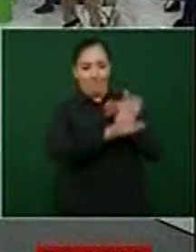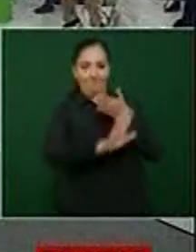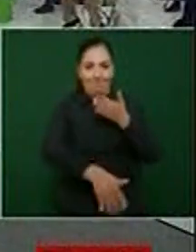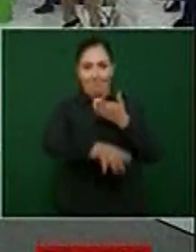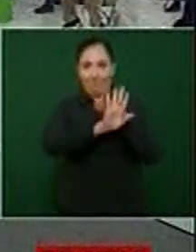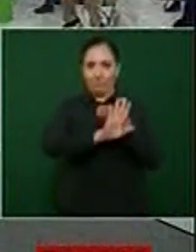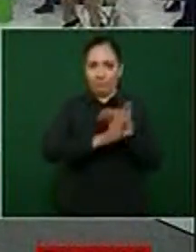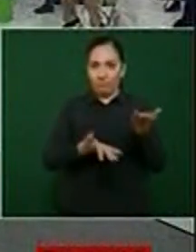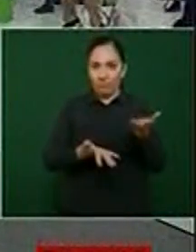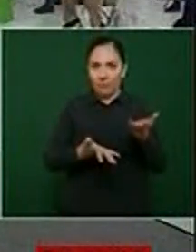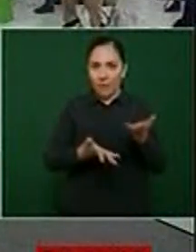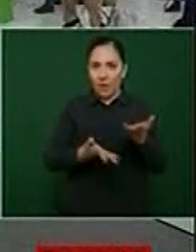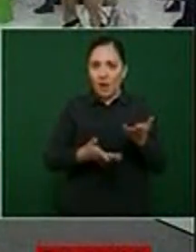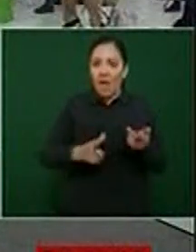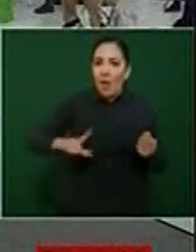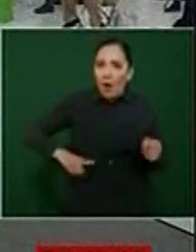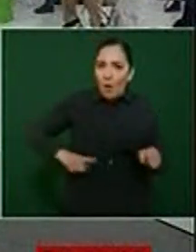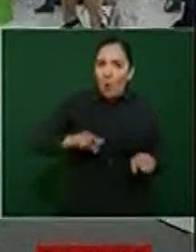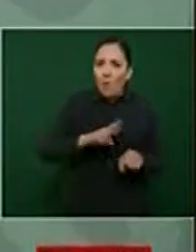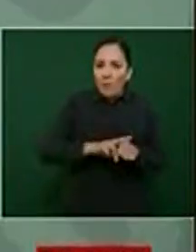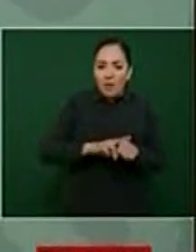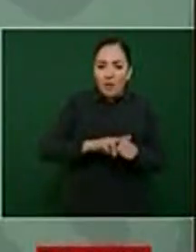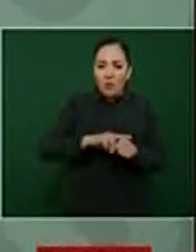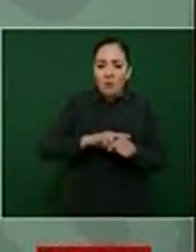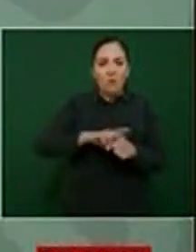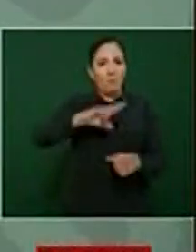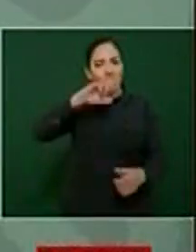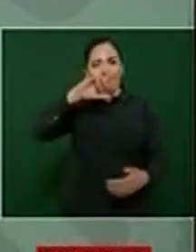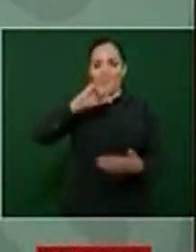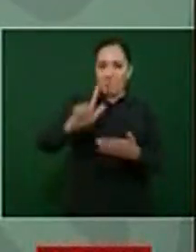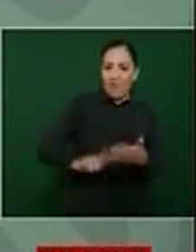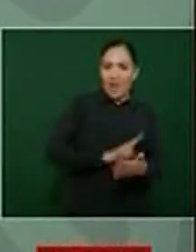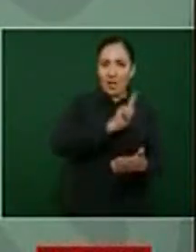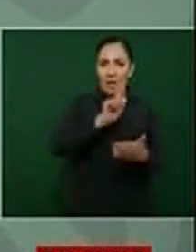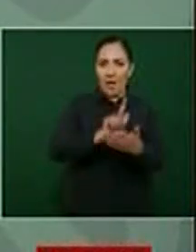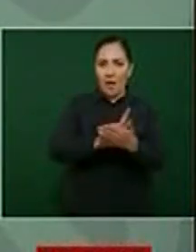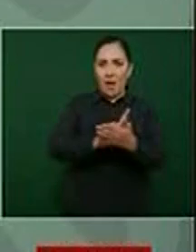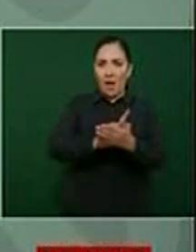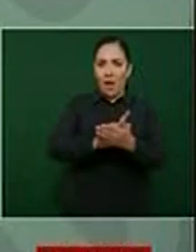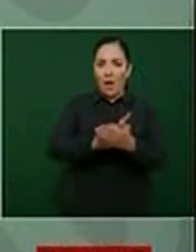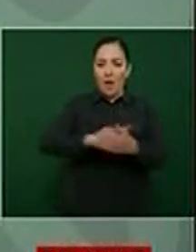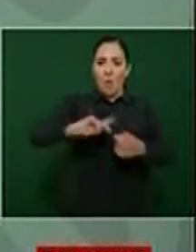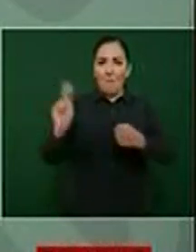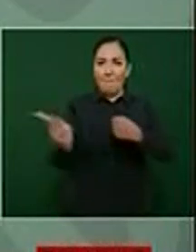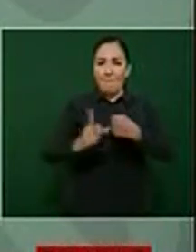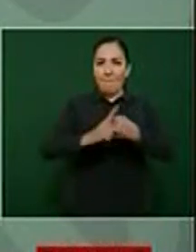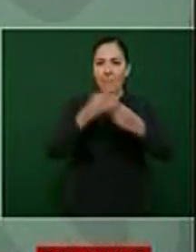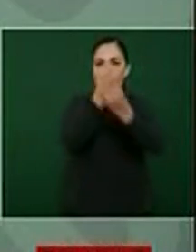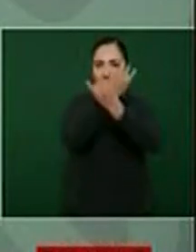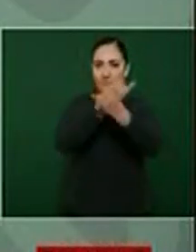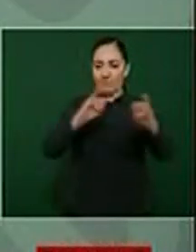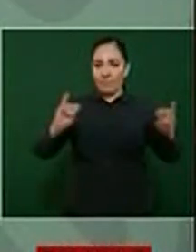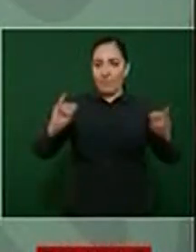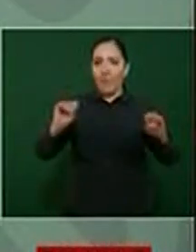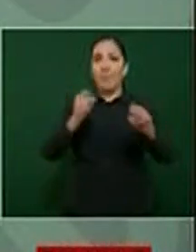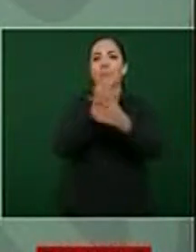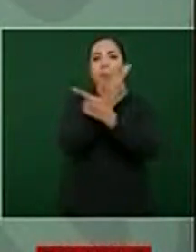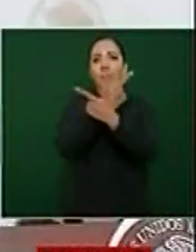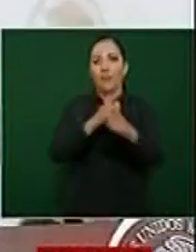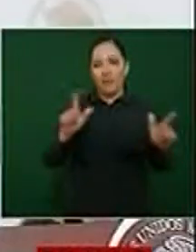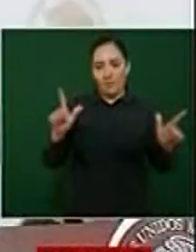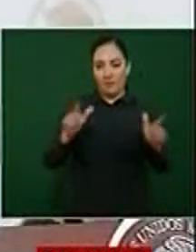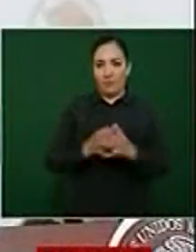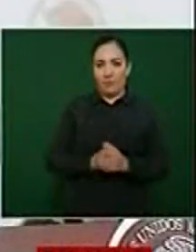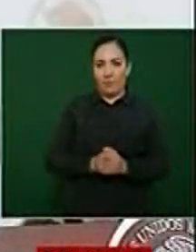Debería preocupar fortalecer el mecanismo y no dar una respuesta en cadena de toda